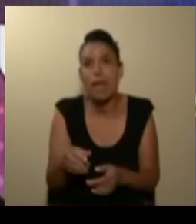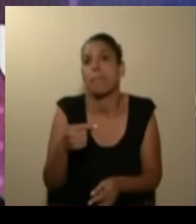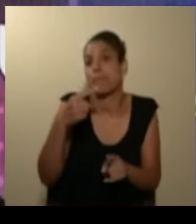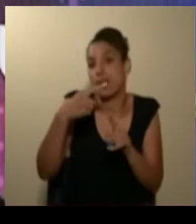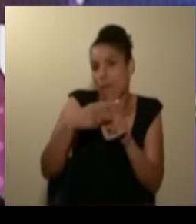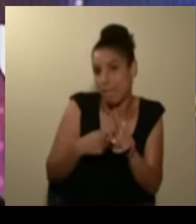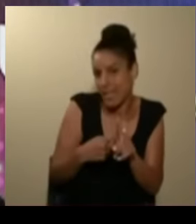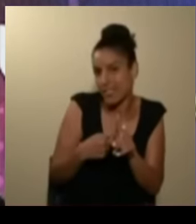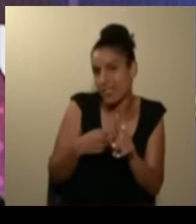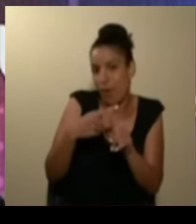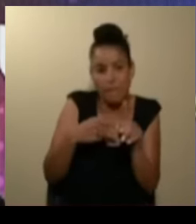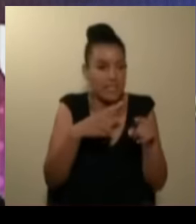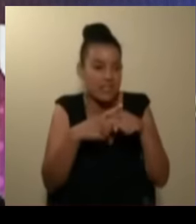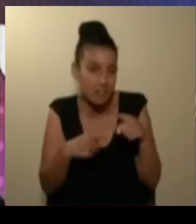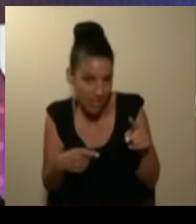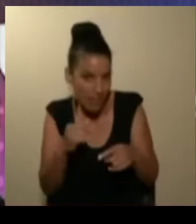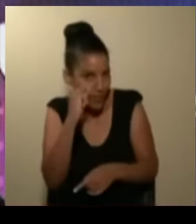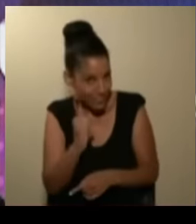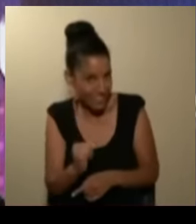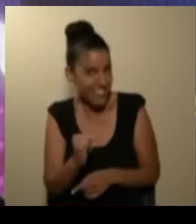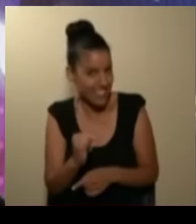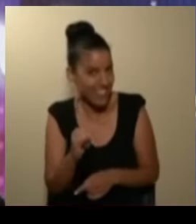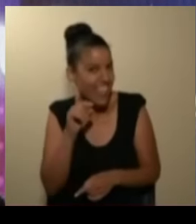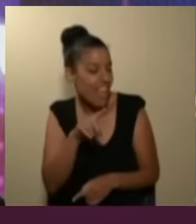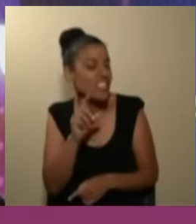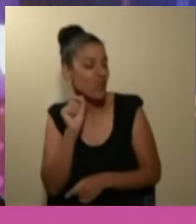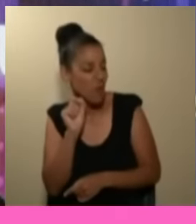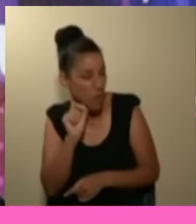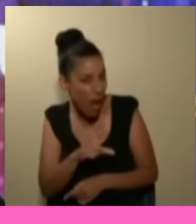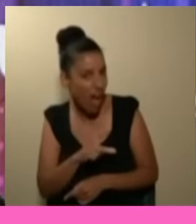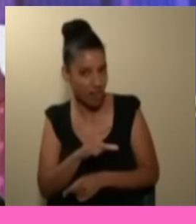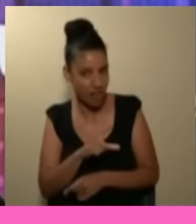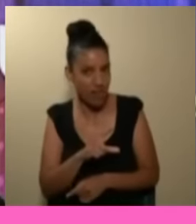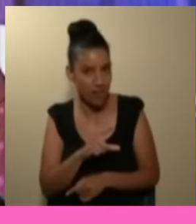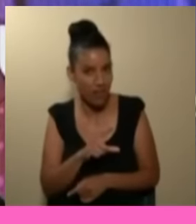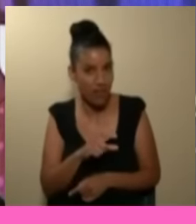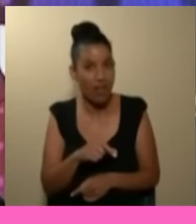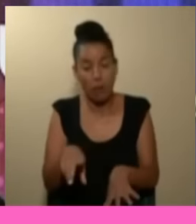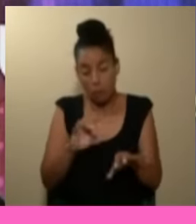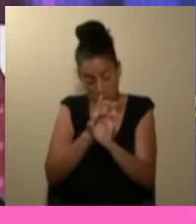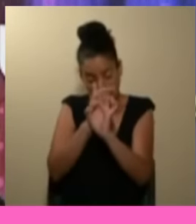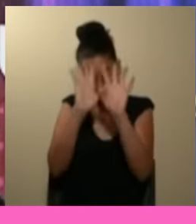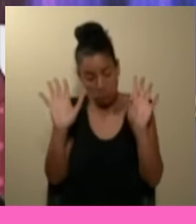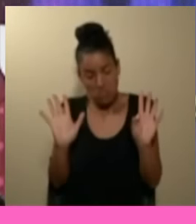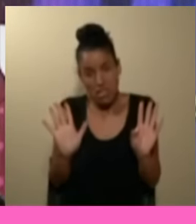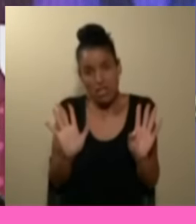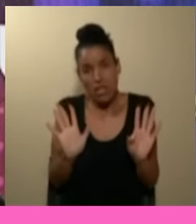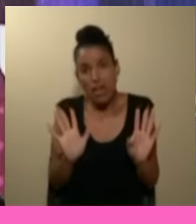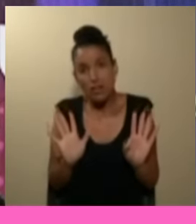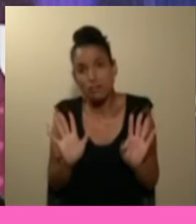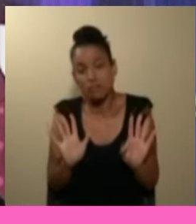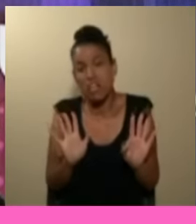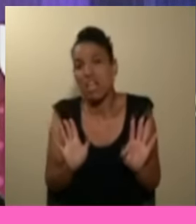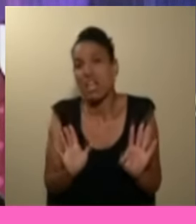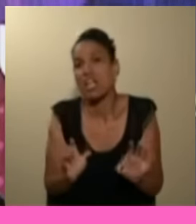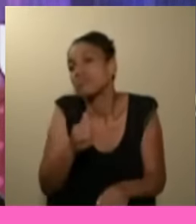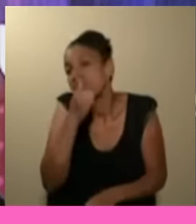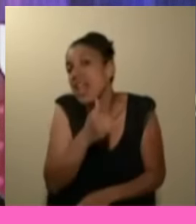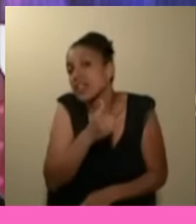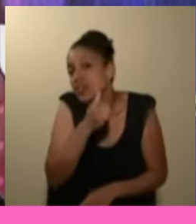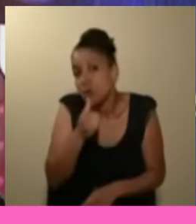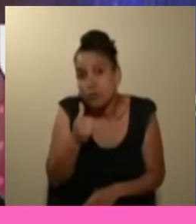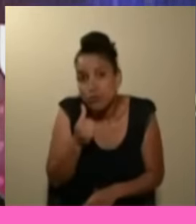atrasó 3 días. Es despiadado. Pero tengamos claro que la solución